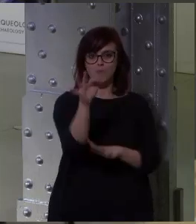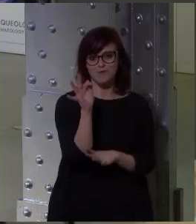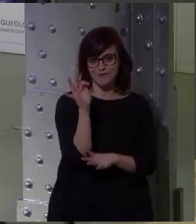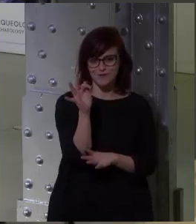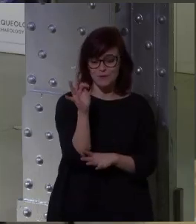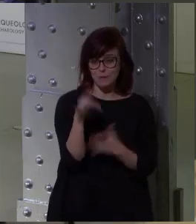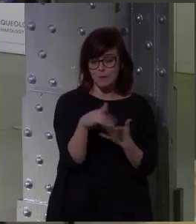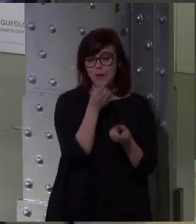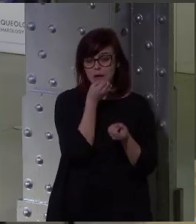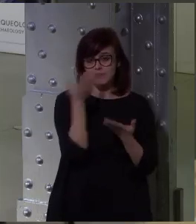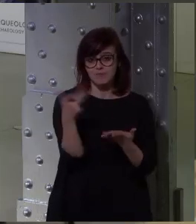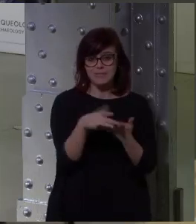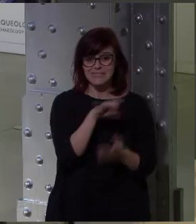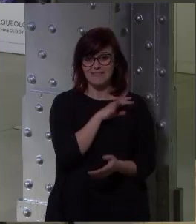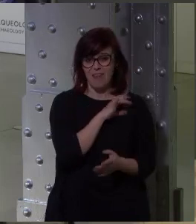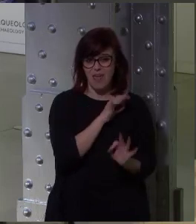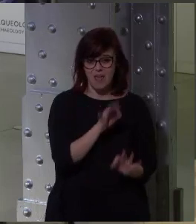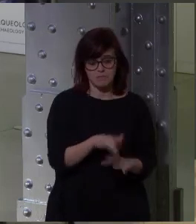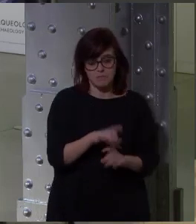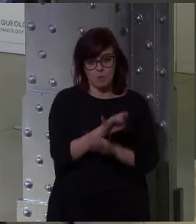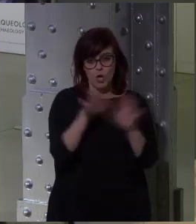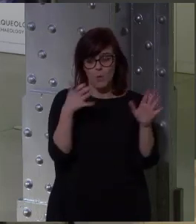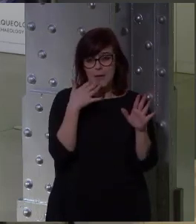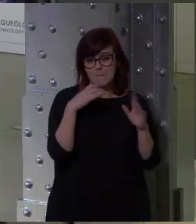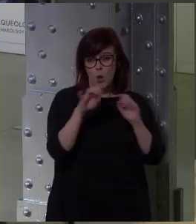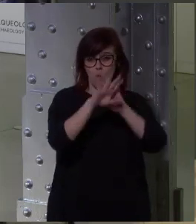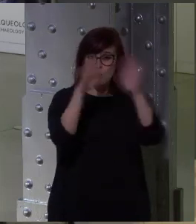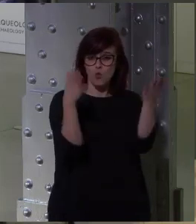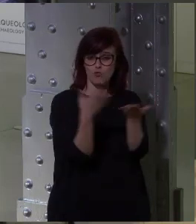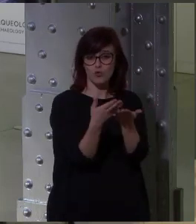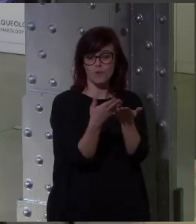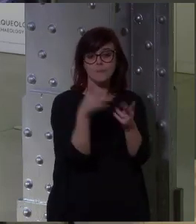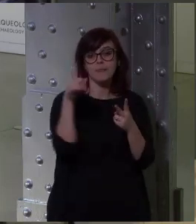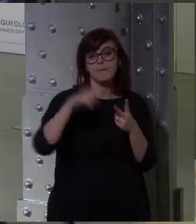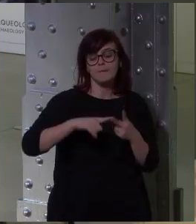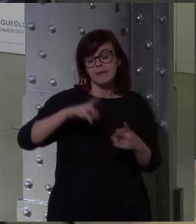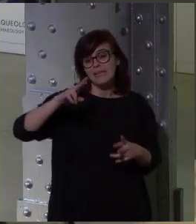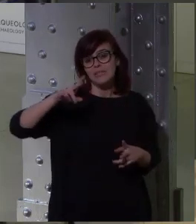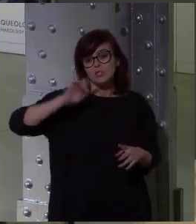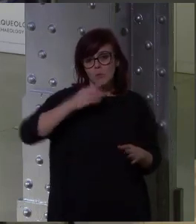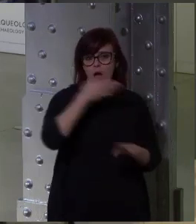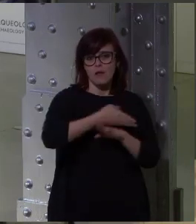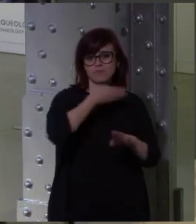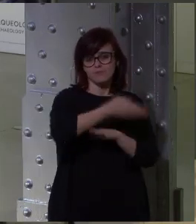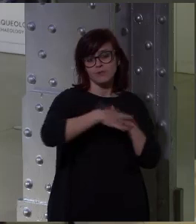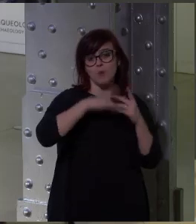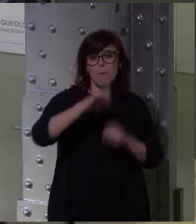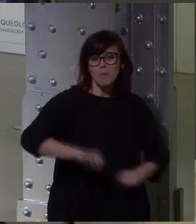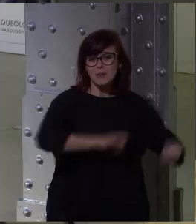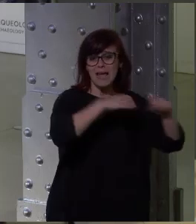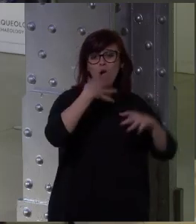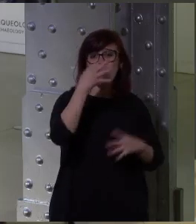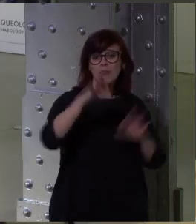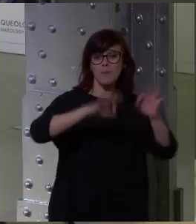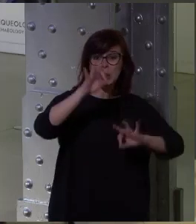positivo. Y mencionando Chile, porque ahora es un ejemplo a nivel mundial, donde hemos hecho varias expediciones, ha protegido casi